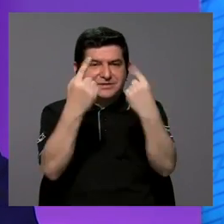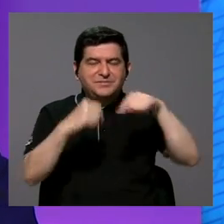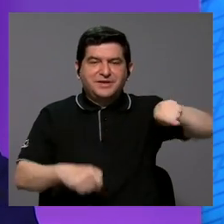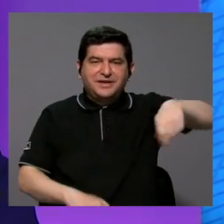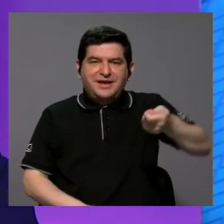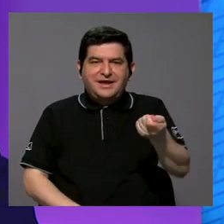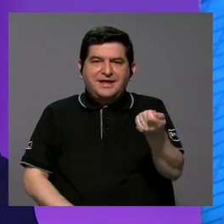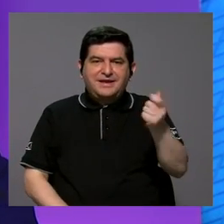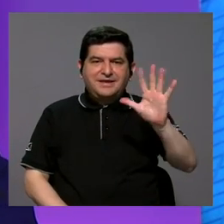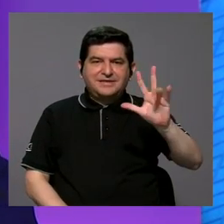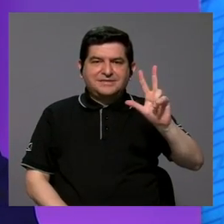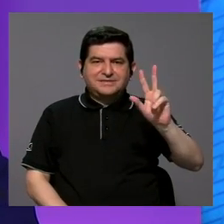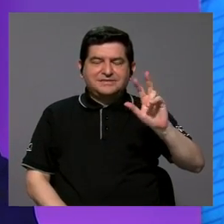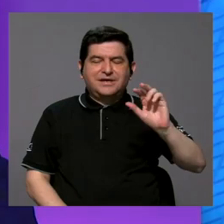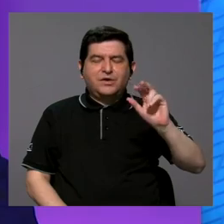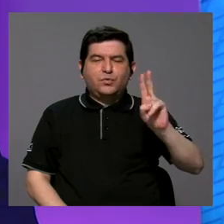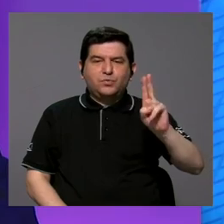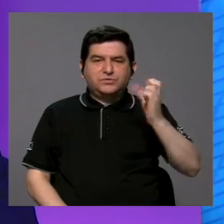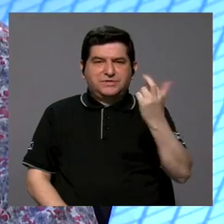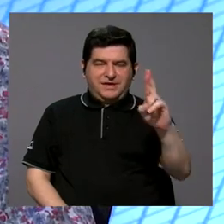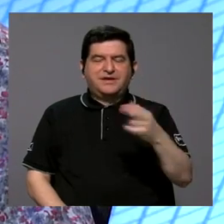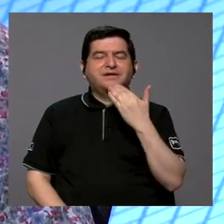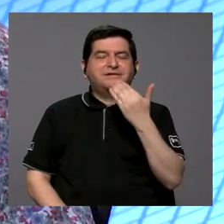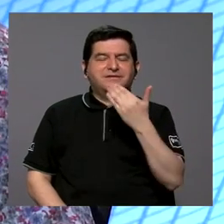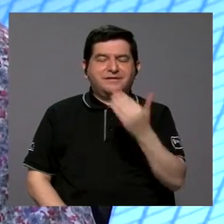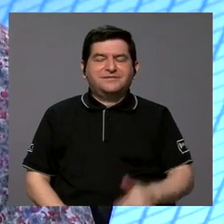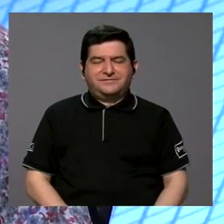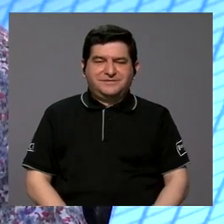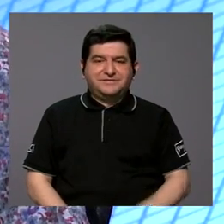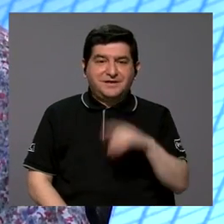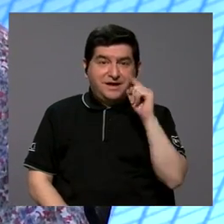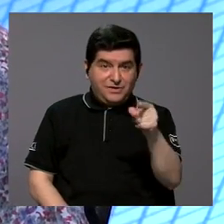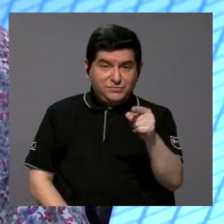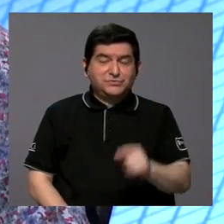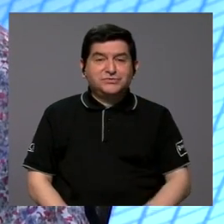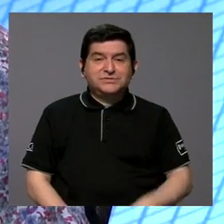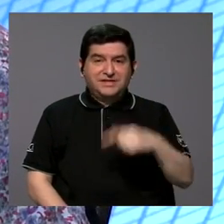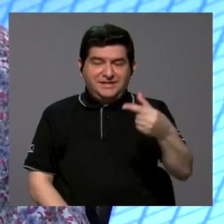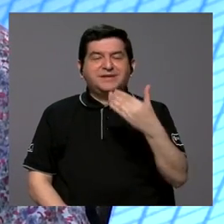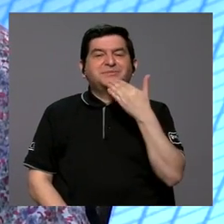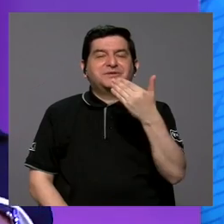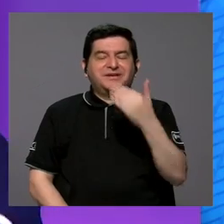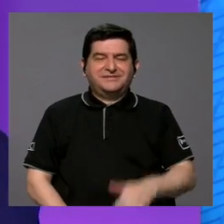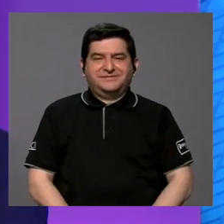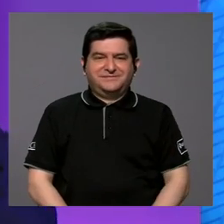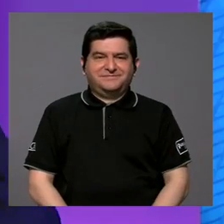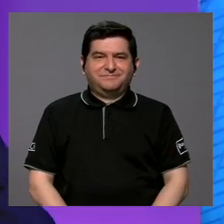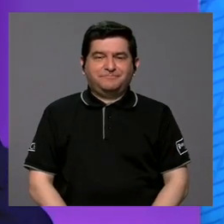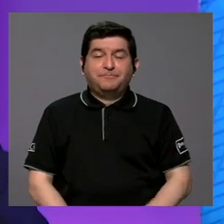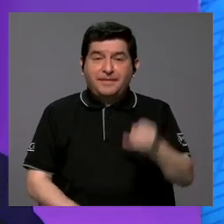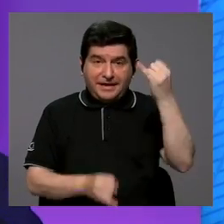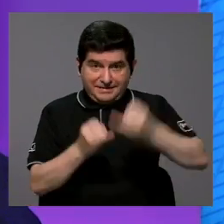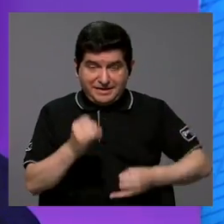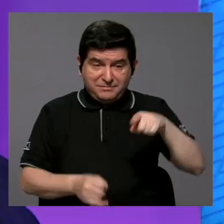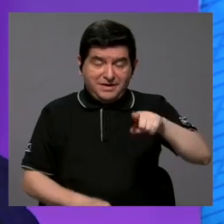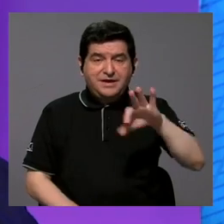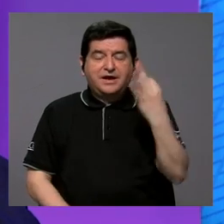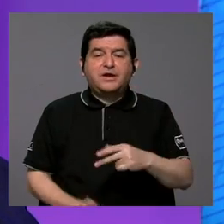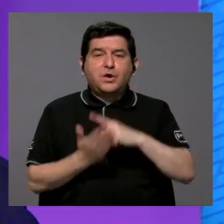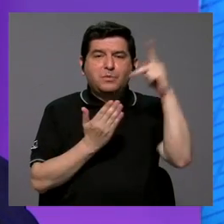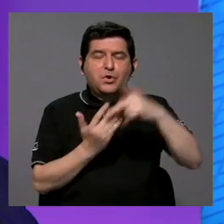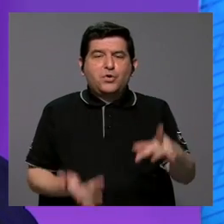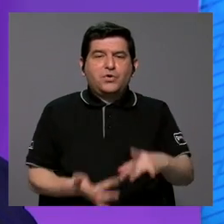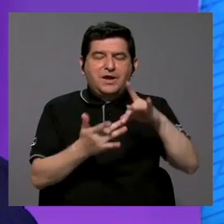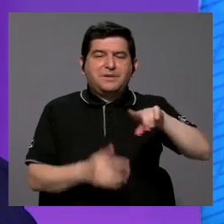UCR y esperamos volver a verte muy pronto. Claro que sí. A vos, Guillermo. Gracias. Finalizamos así este especial